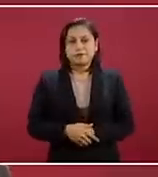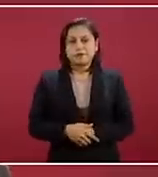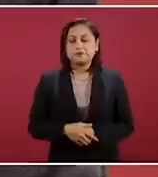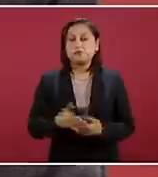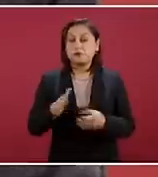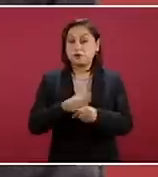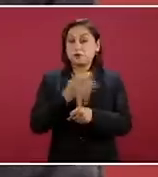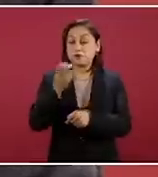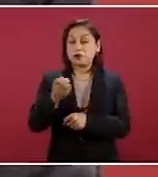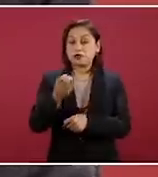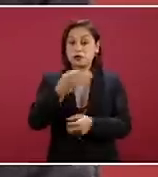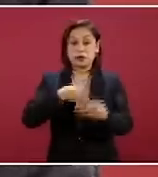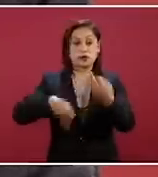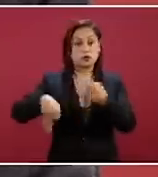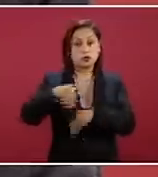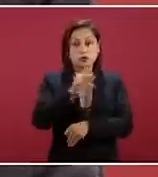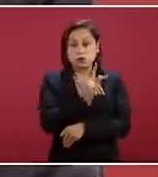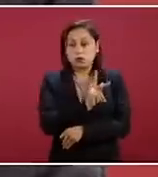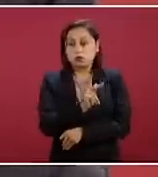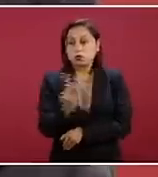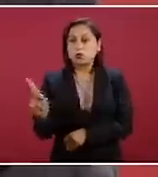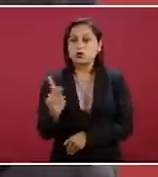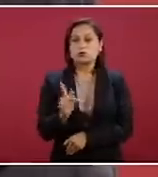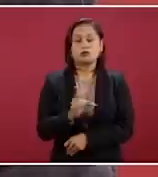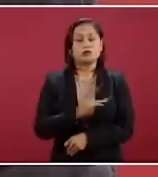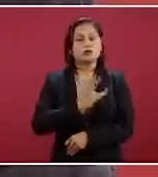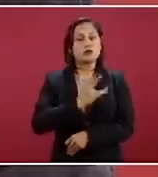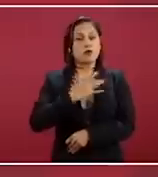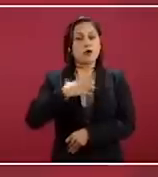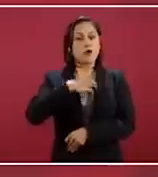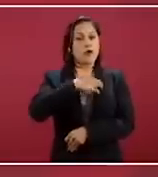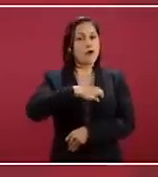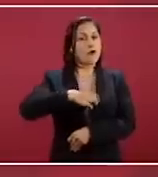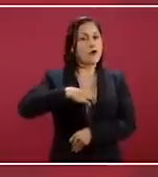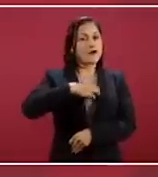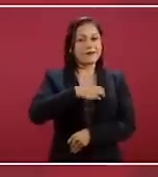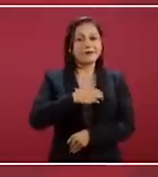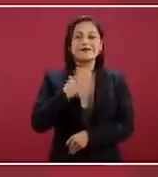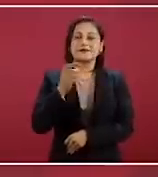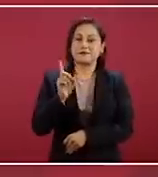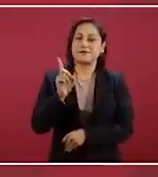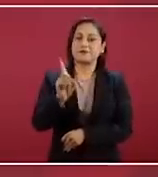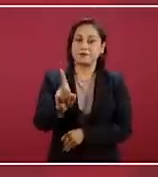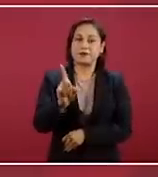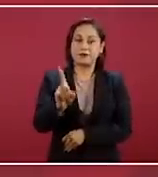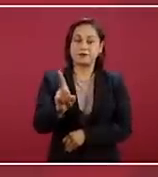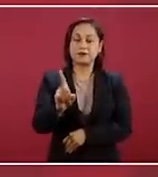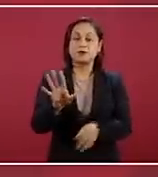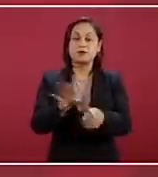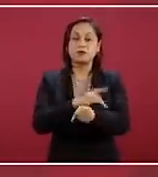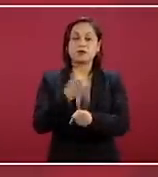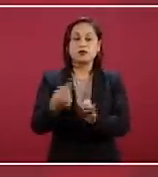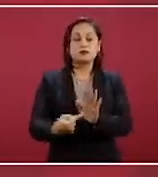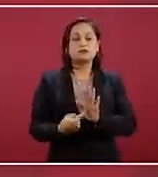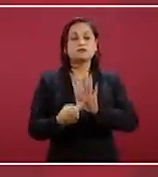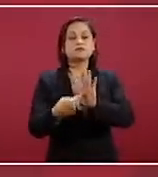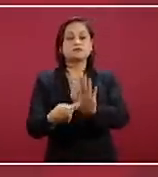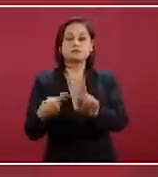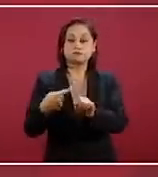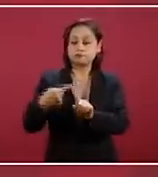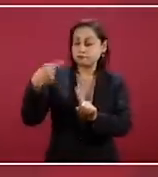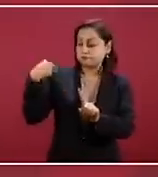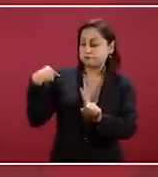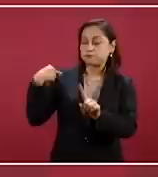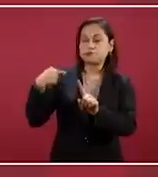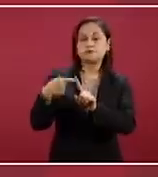muy contentos el domingo de lo que hemos avanzado. Imagínense